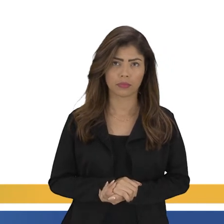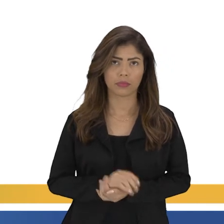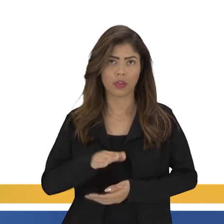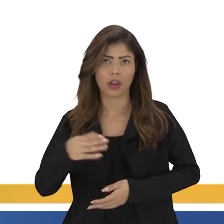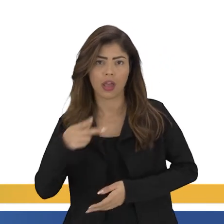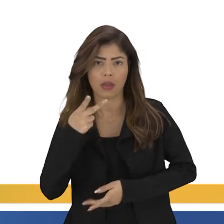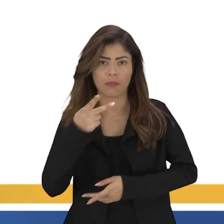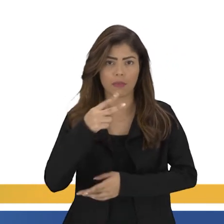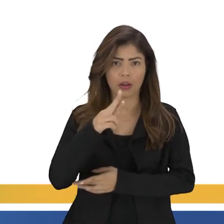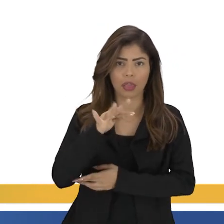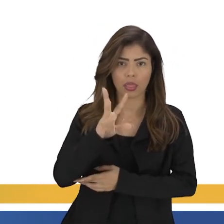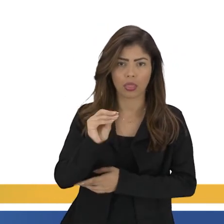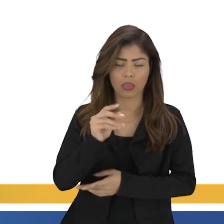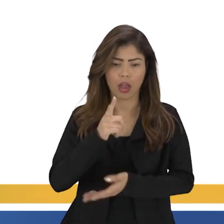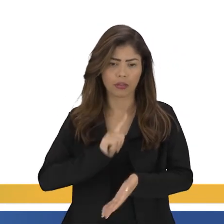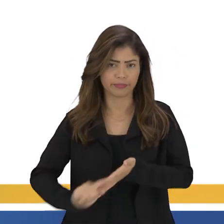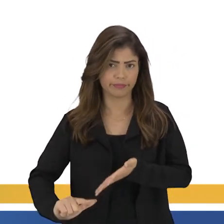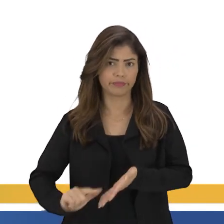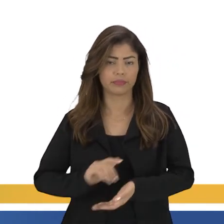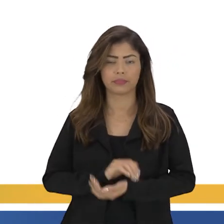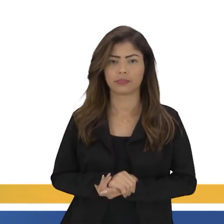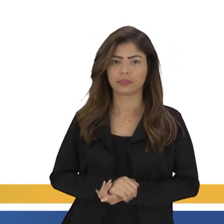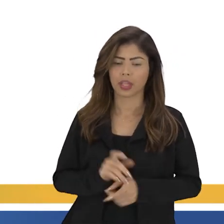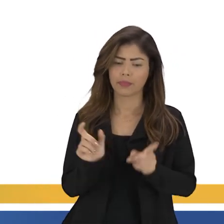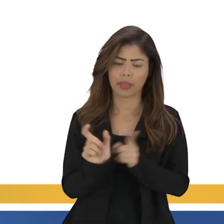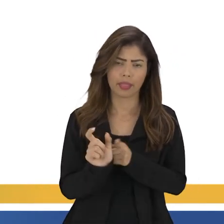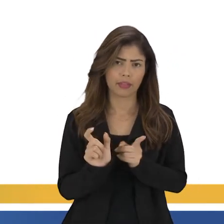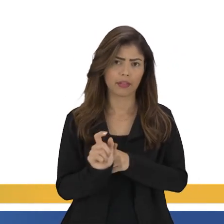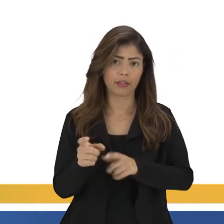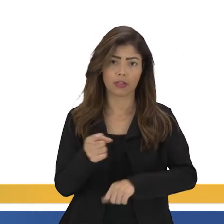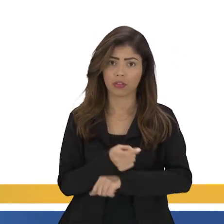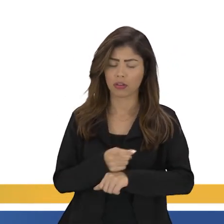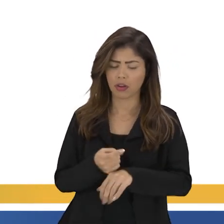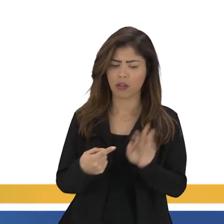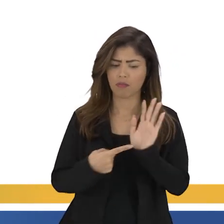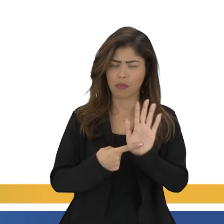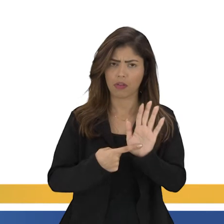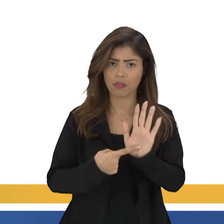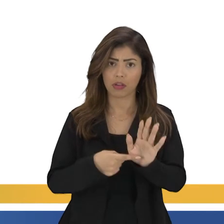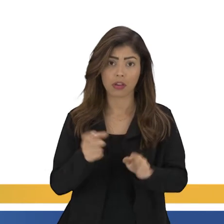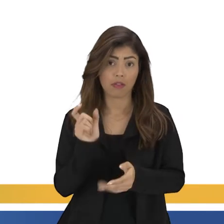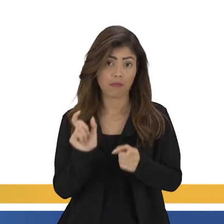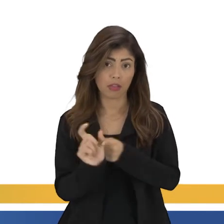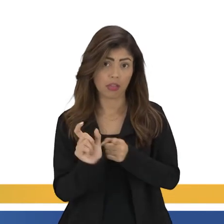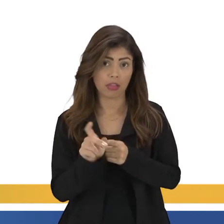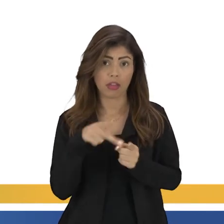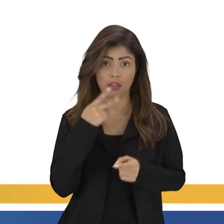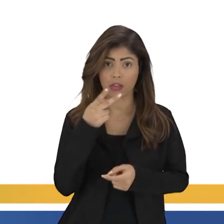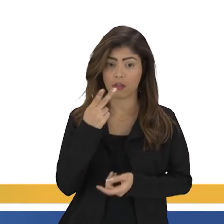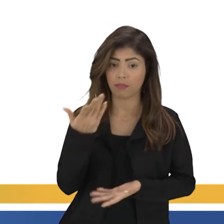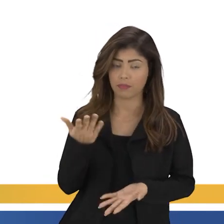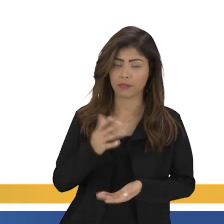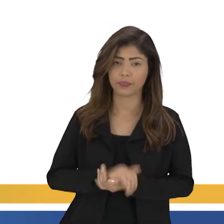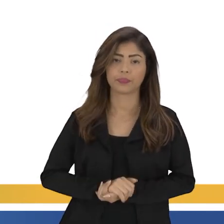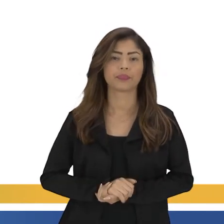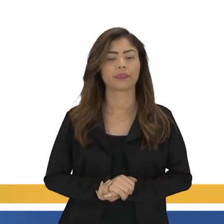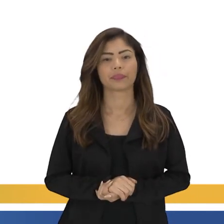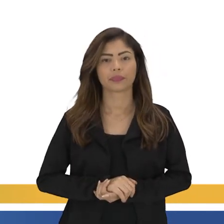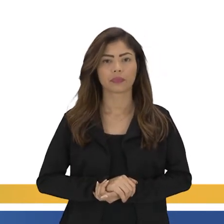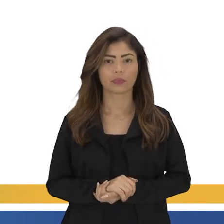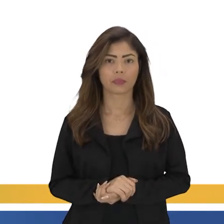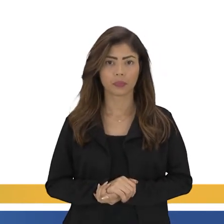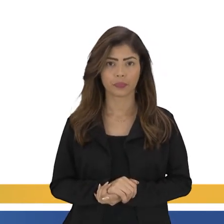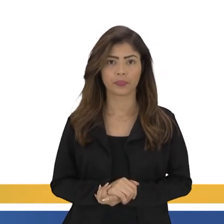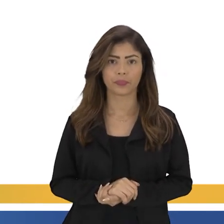limpio, la palabra limpio es el adjetivo, pues nos indica que hablamos de un plato, no hablamos de un plato